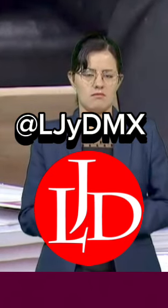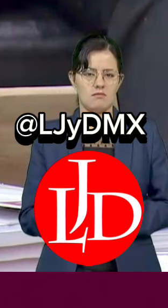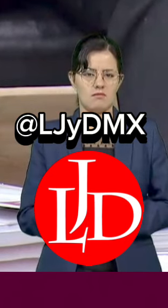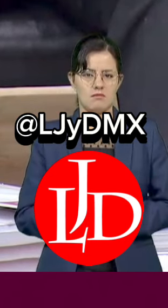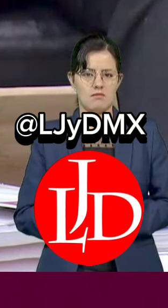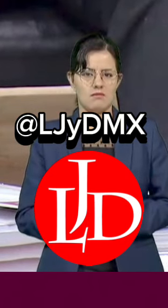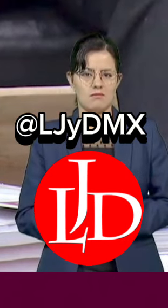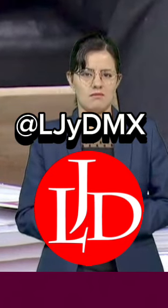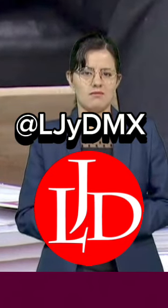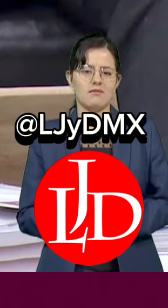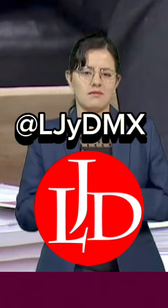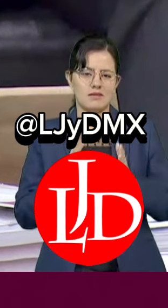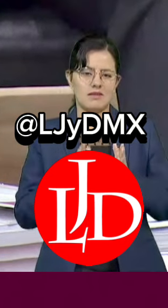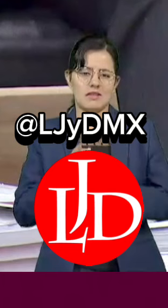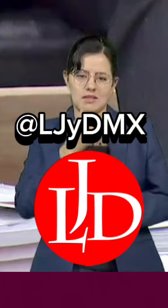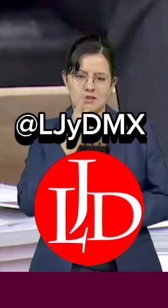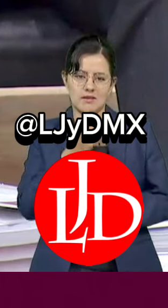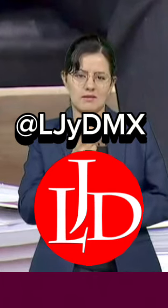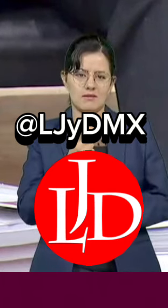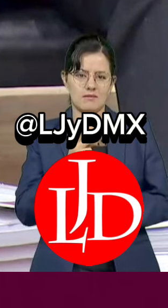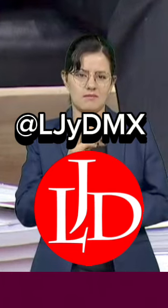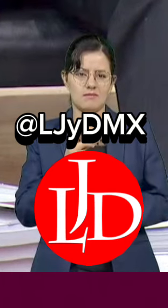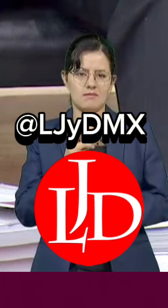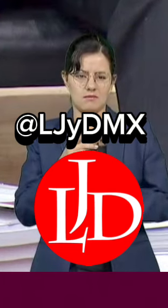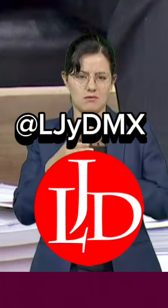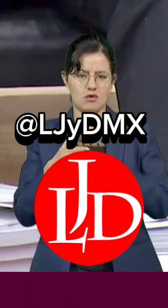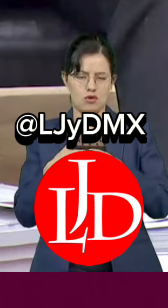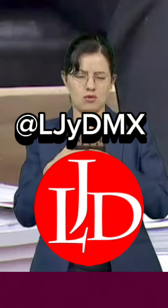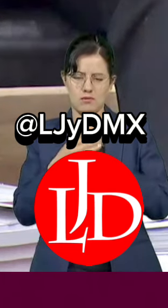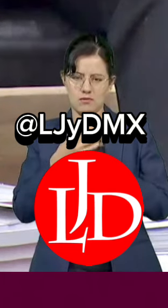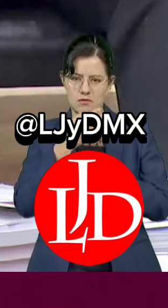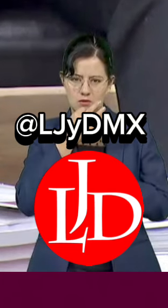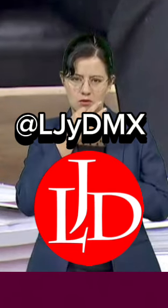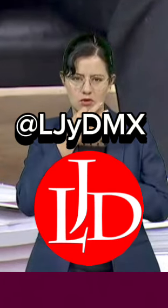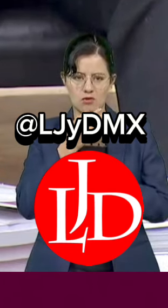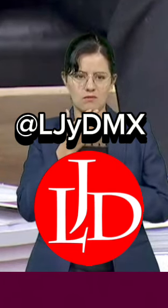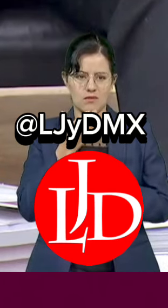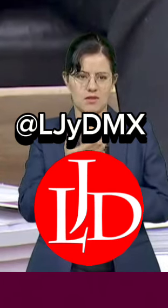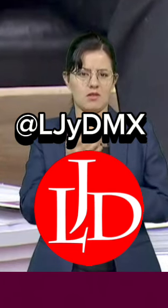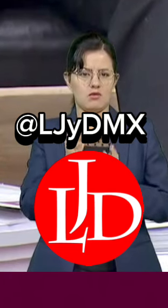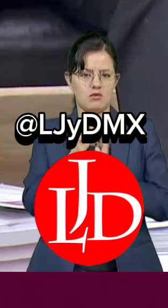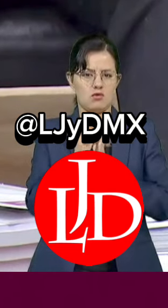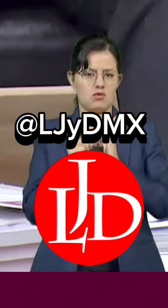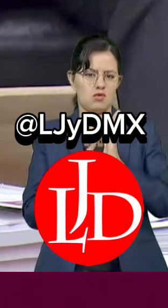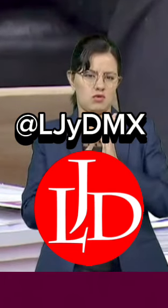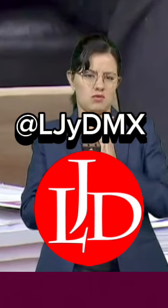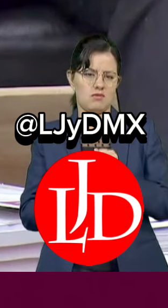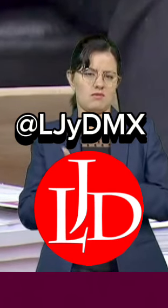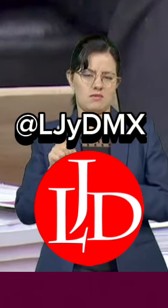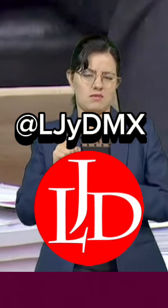pues lo que ya dije, que vamos a presentar en unos minutos más esta solicitud de proceso penal contra quienes